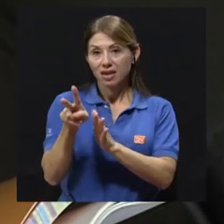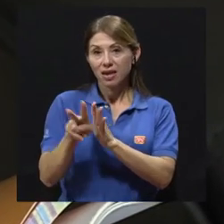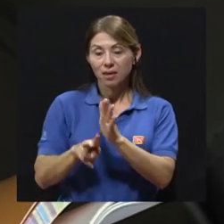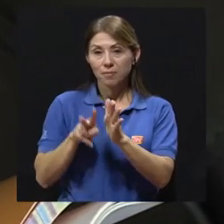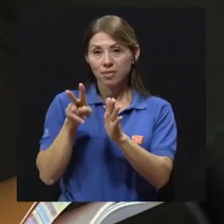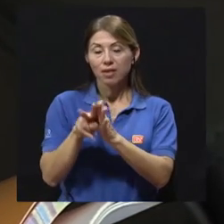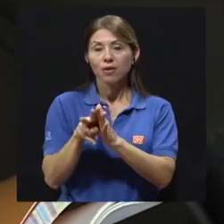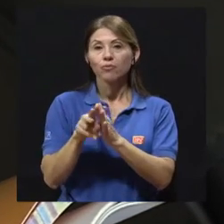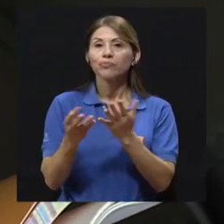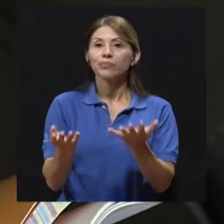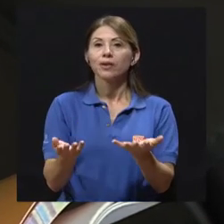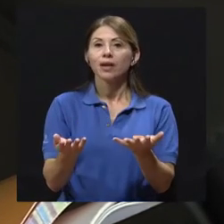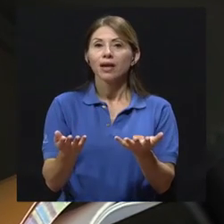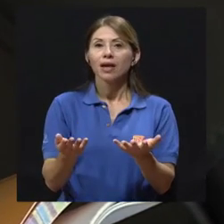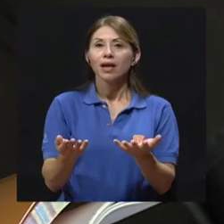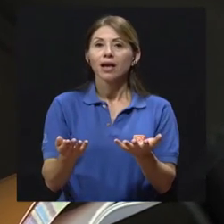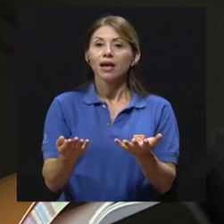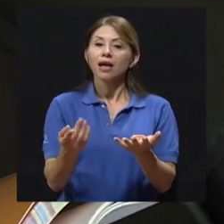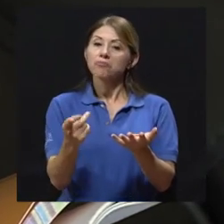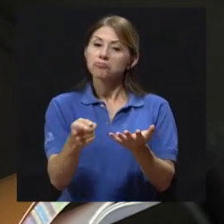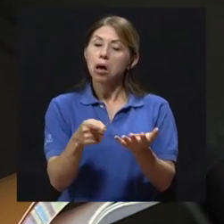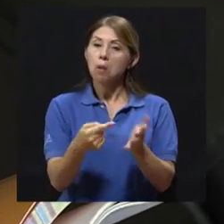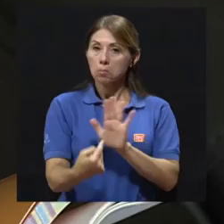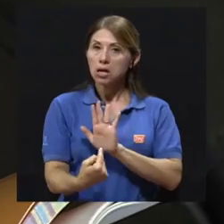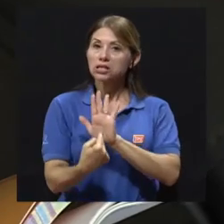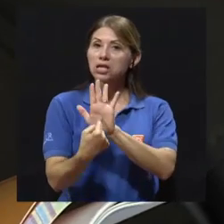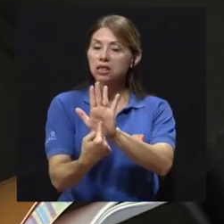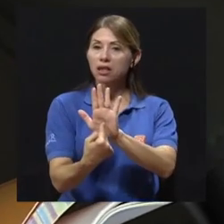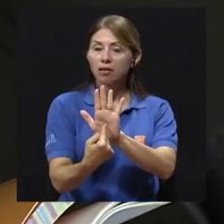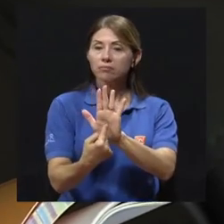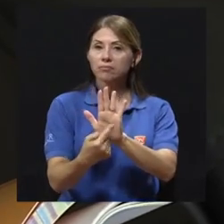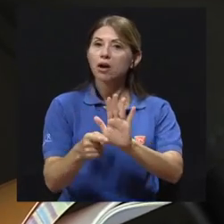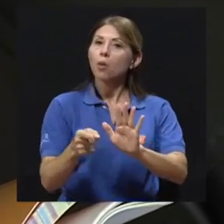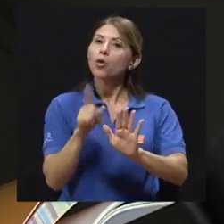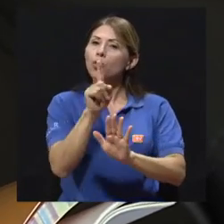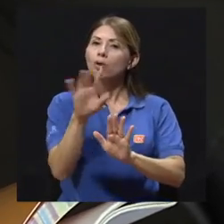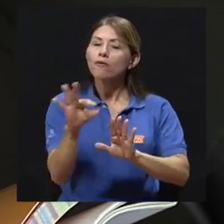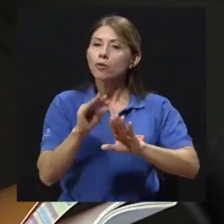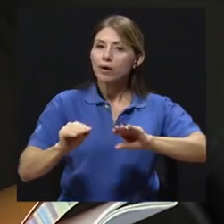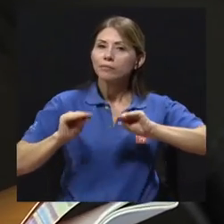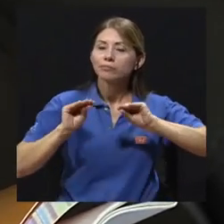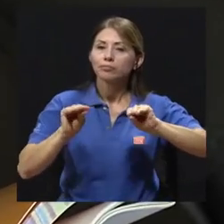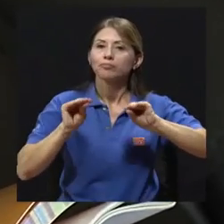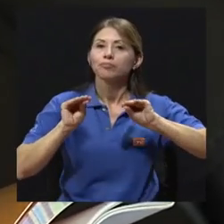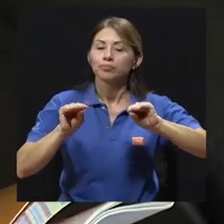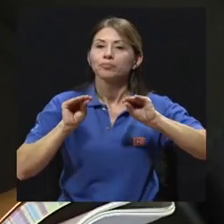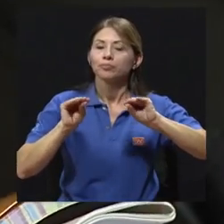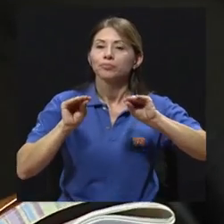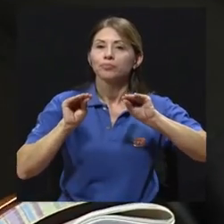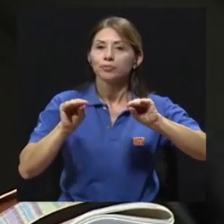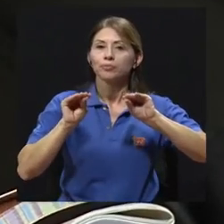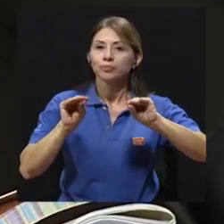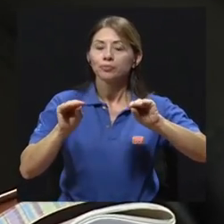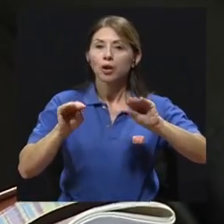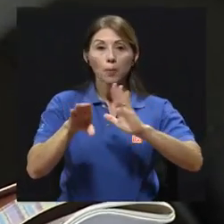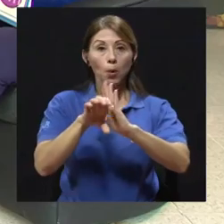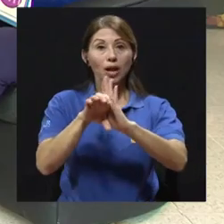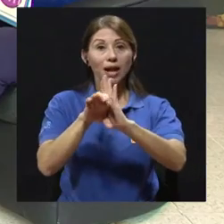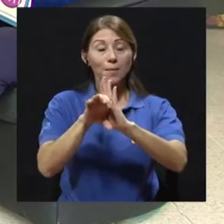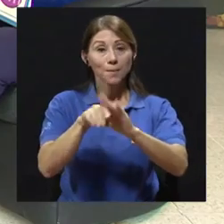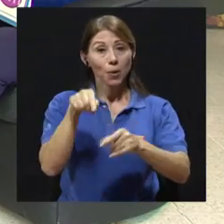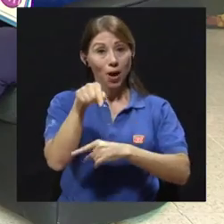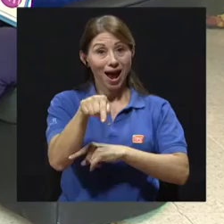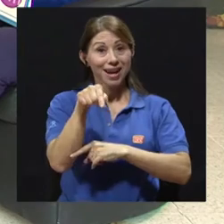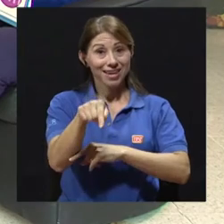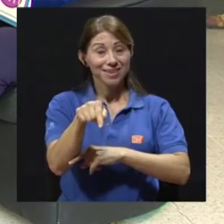la presentación de este programa lo hace mucho más didáctico. Claro. Entonces, ¿qué les puedo decir? Aquí, por ejemplo,